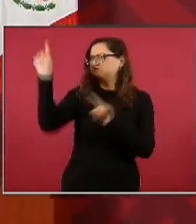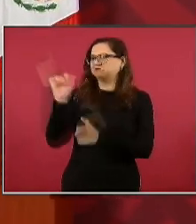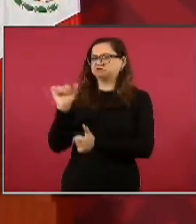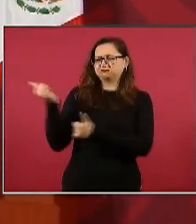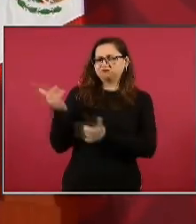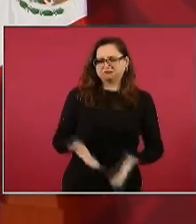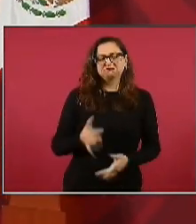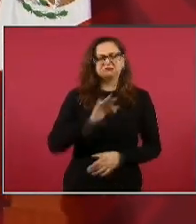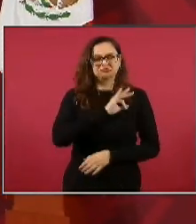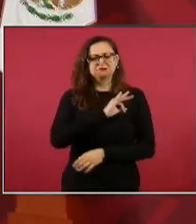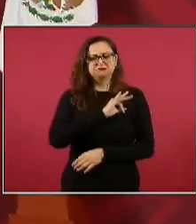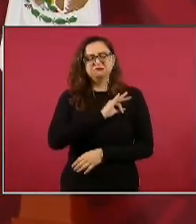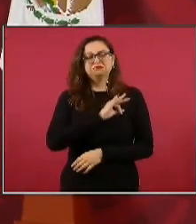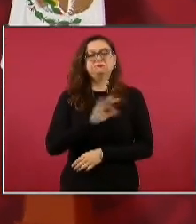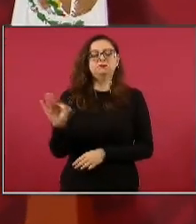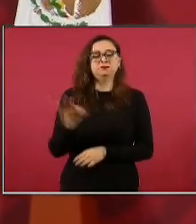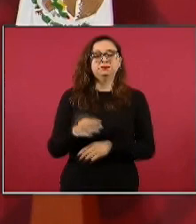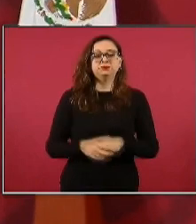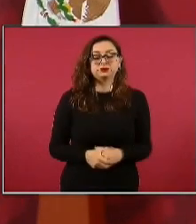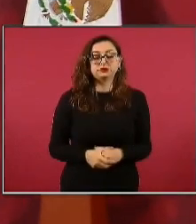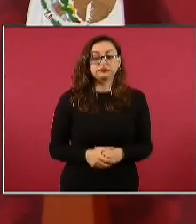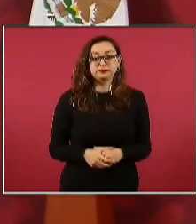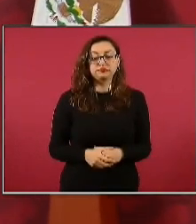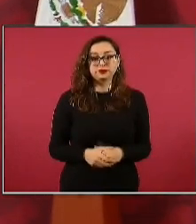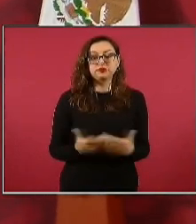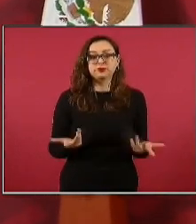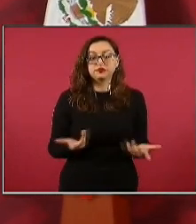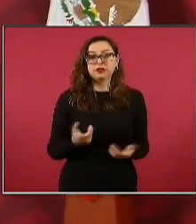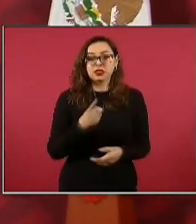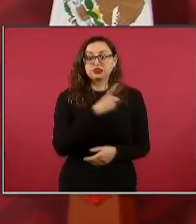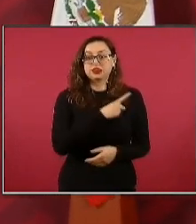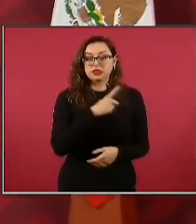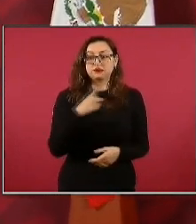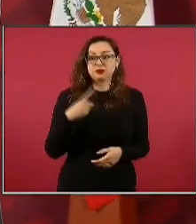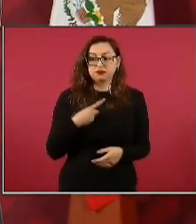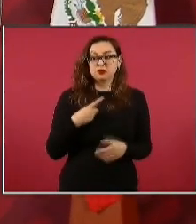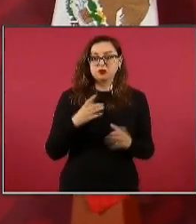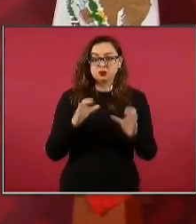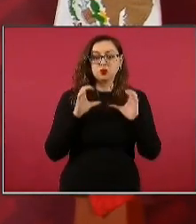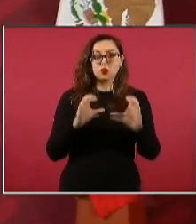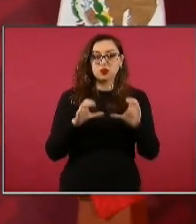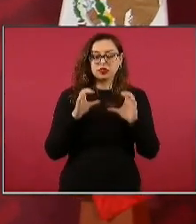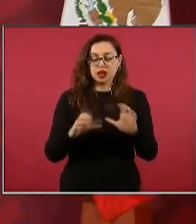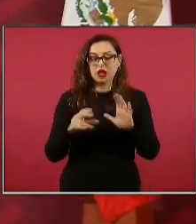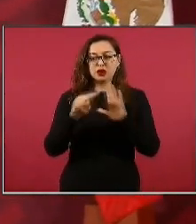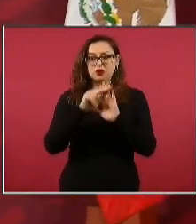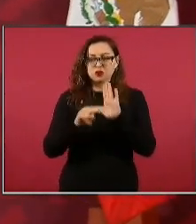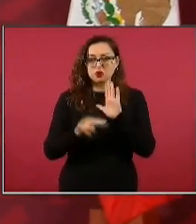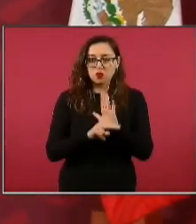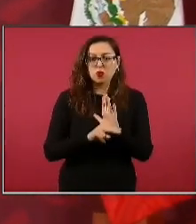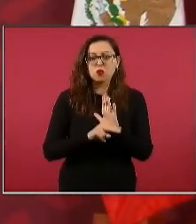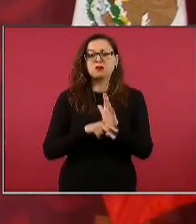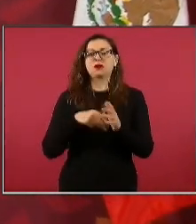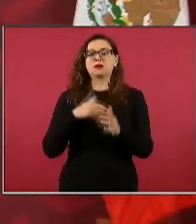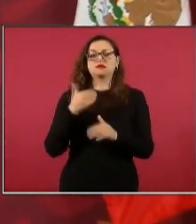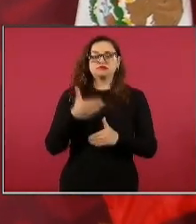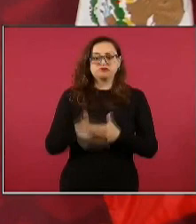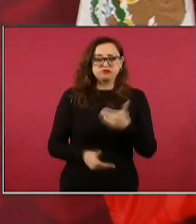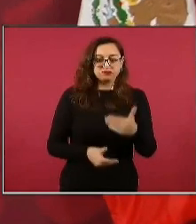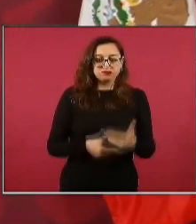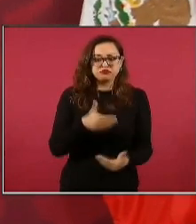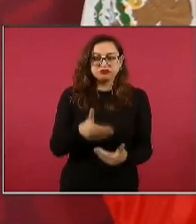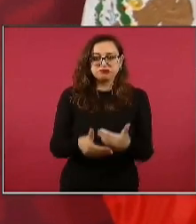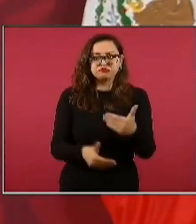ser sacrificadas y otras muchas granjas que han tenido que ser pues metidas a observación o aisladas o